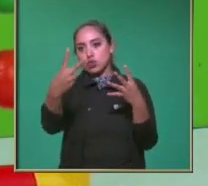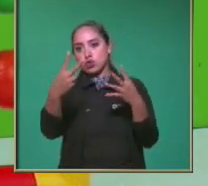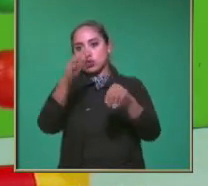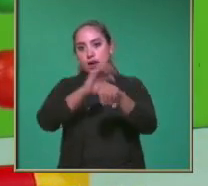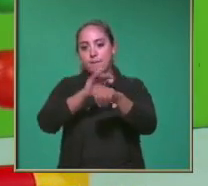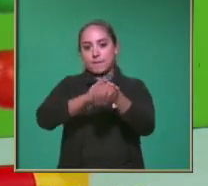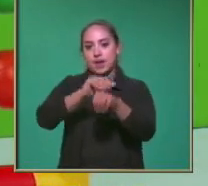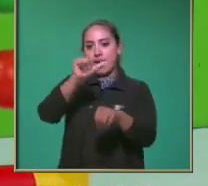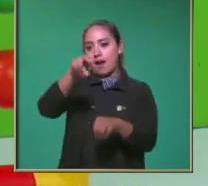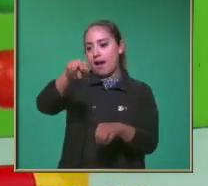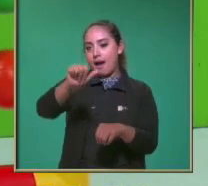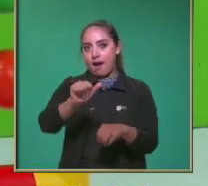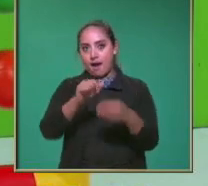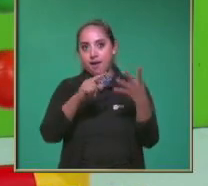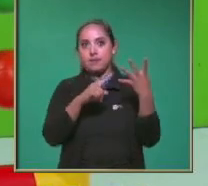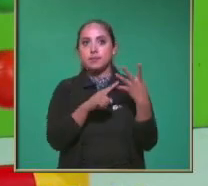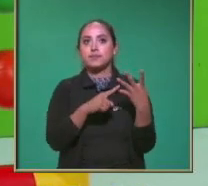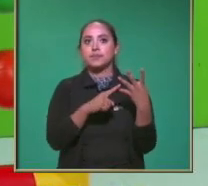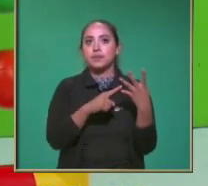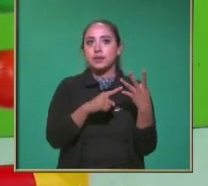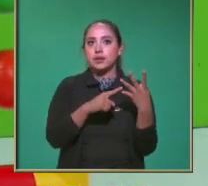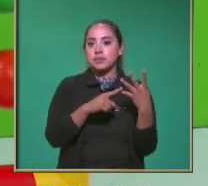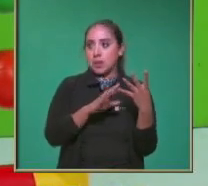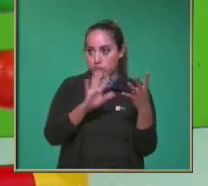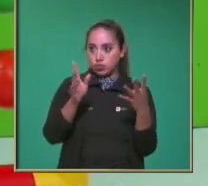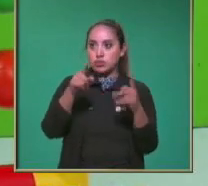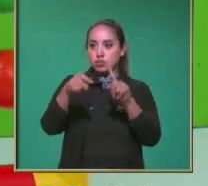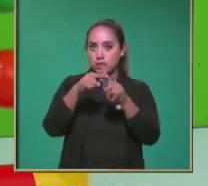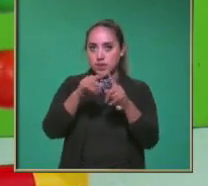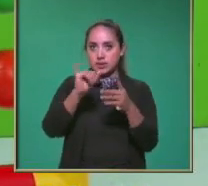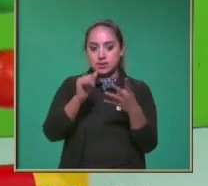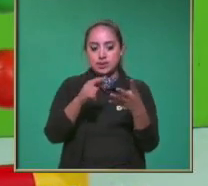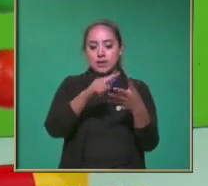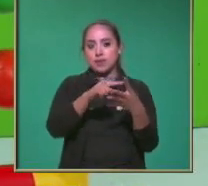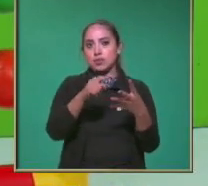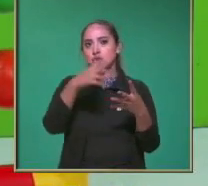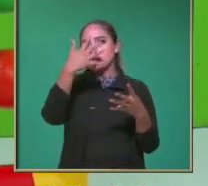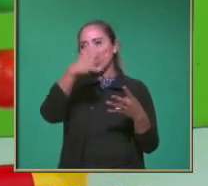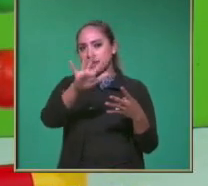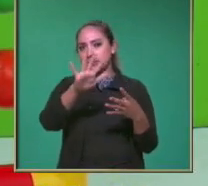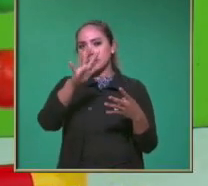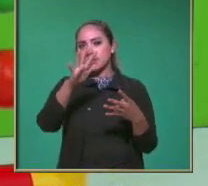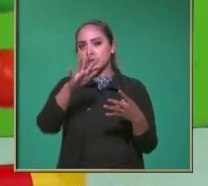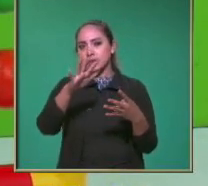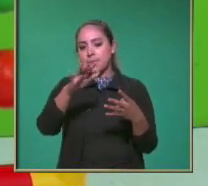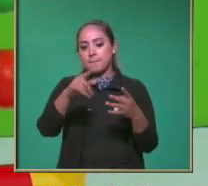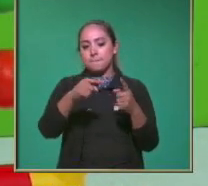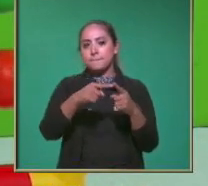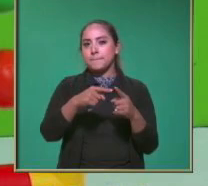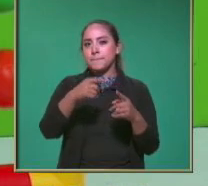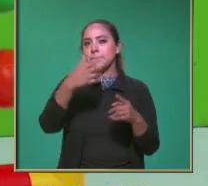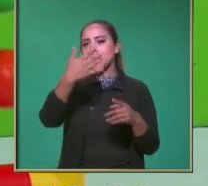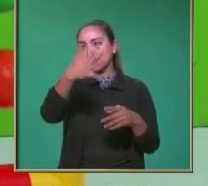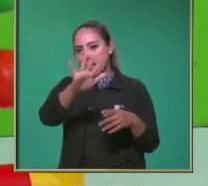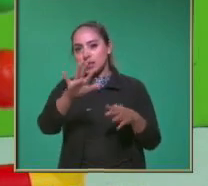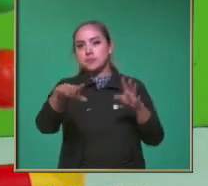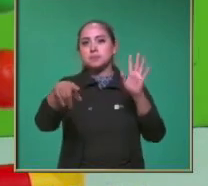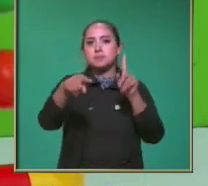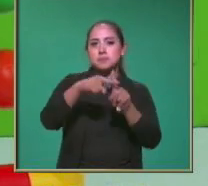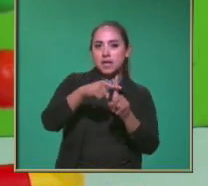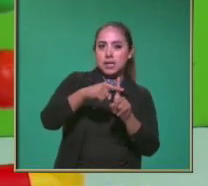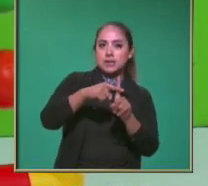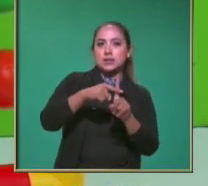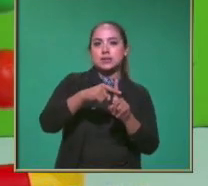amiga Ana. Y 2. Y vamos a sumarlos. Ya sabemos que tenemos 10 arriba. 11, 12, 13, 14, 15, 16